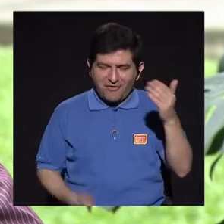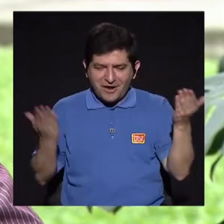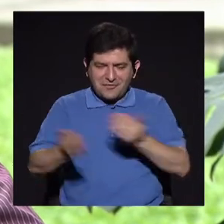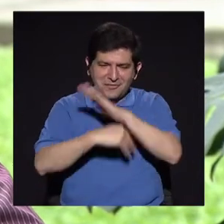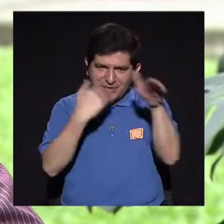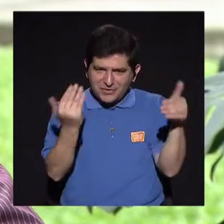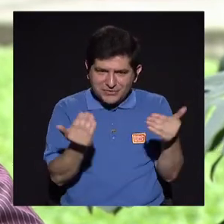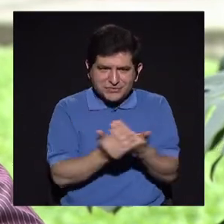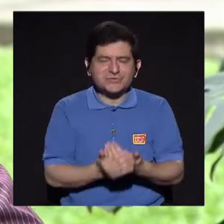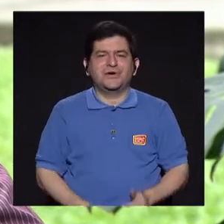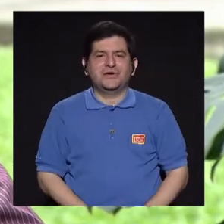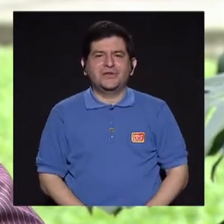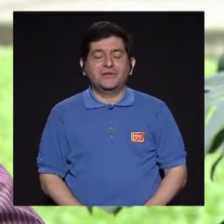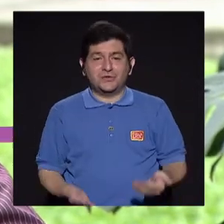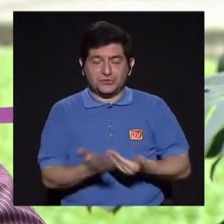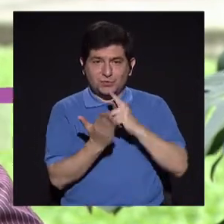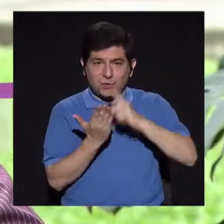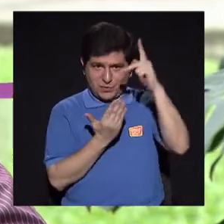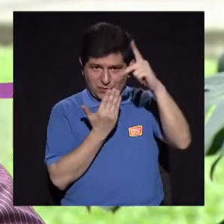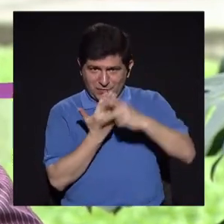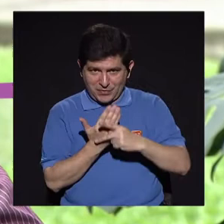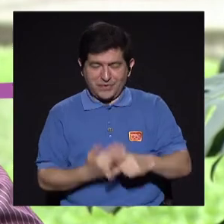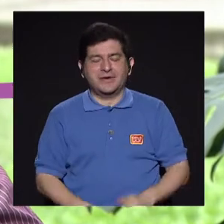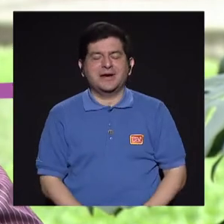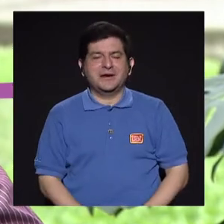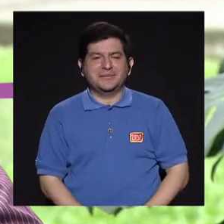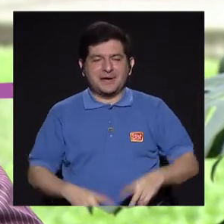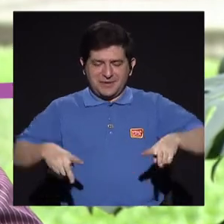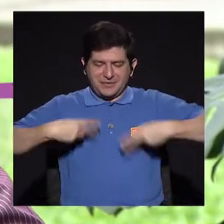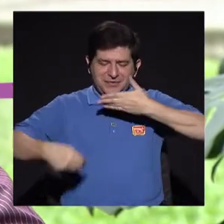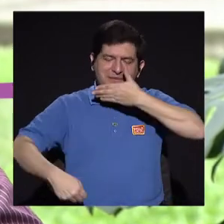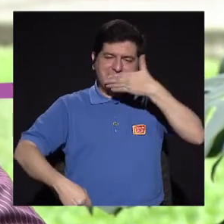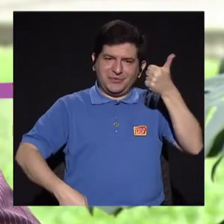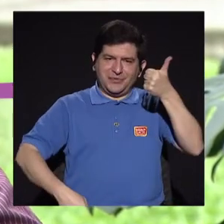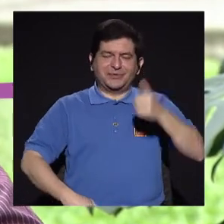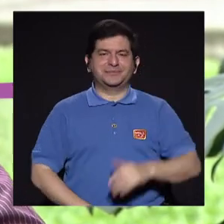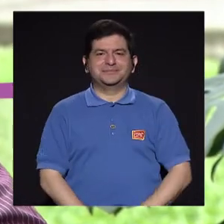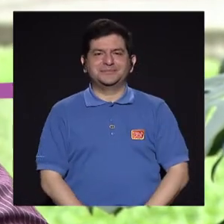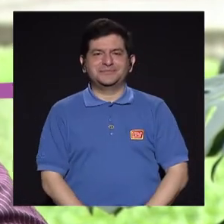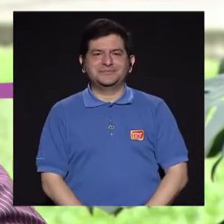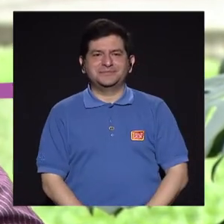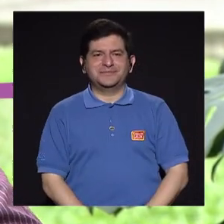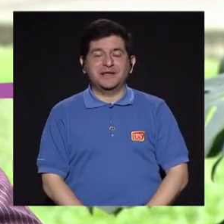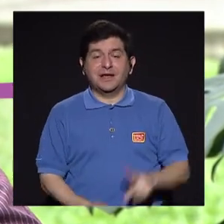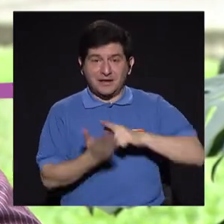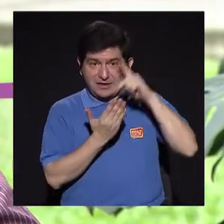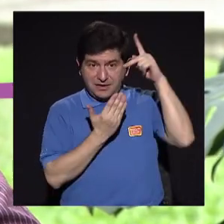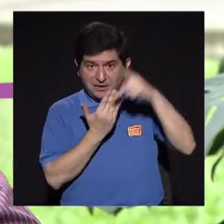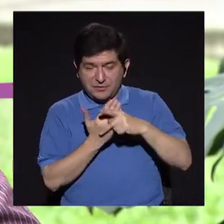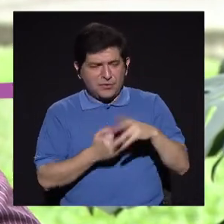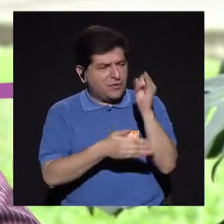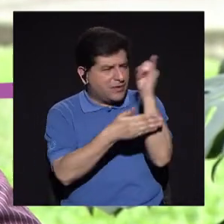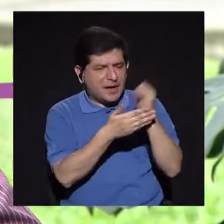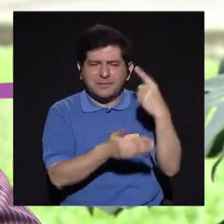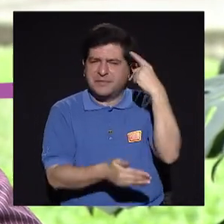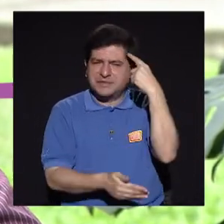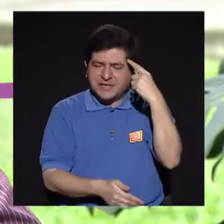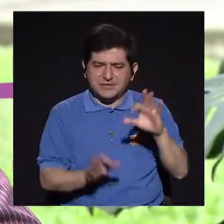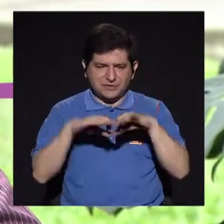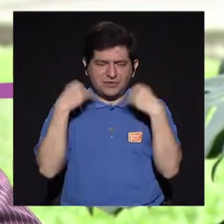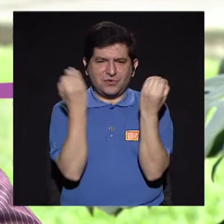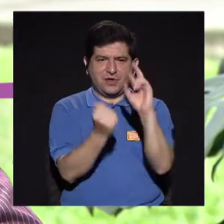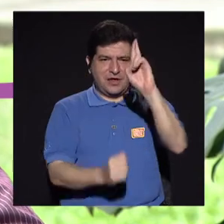Hola, bienvenidos y bienvenidas a una nueva edición de su telerrevista Vivir Mejor. La telerrevista diseñada para la